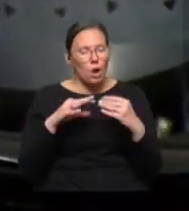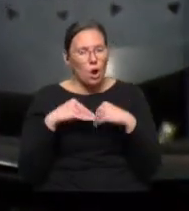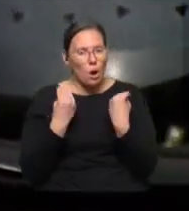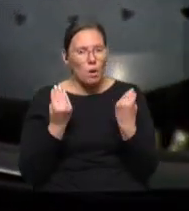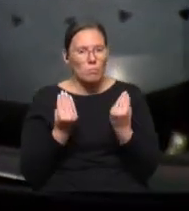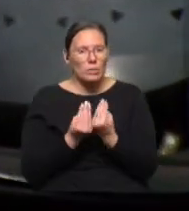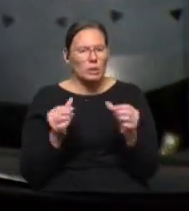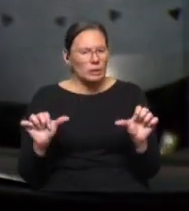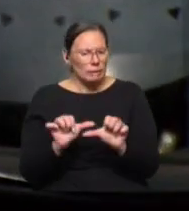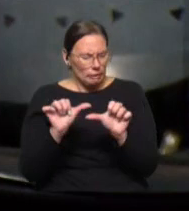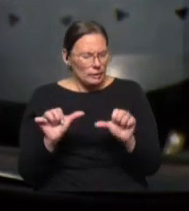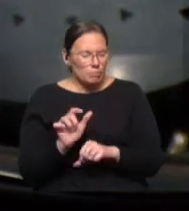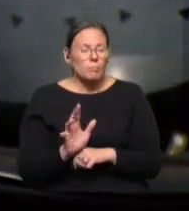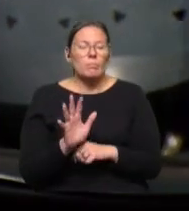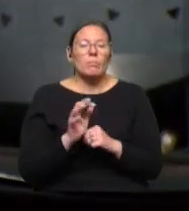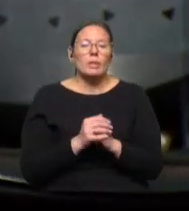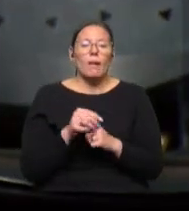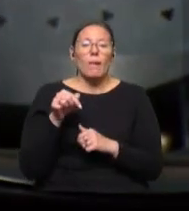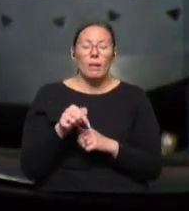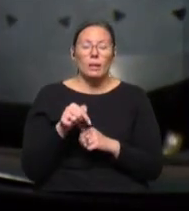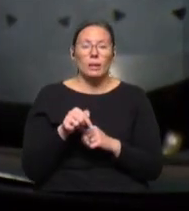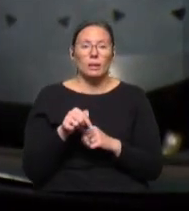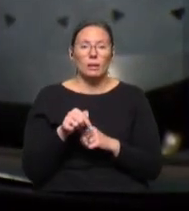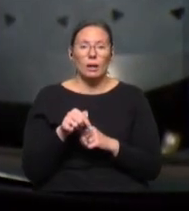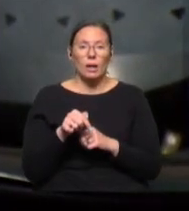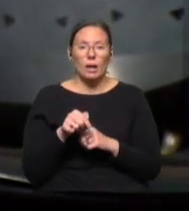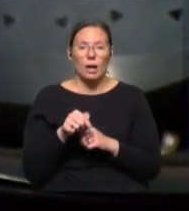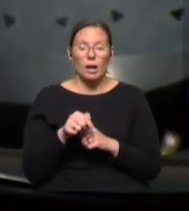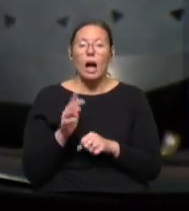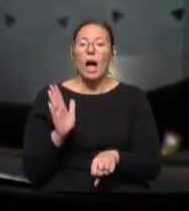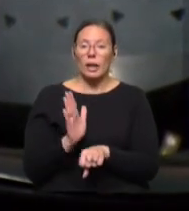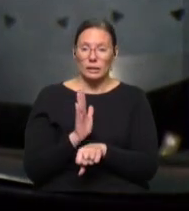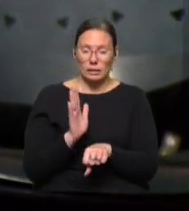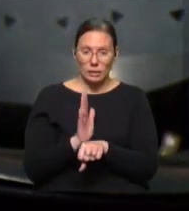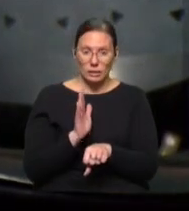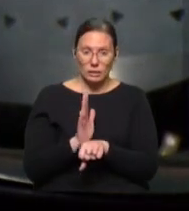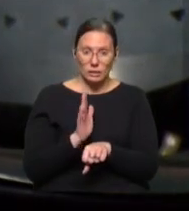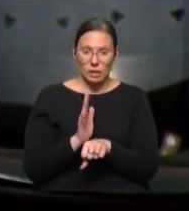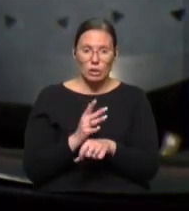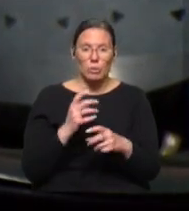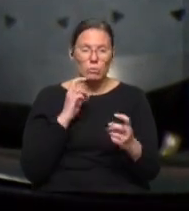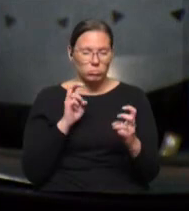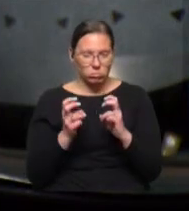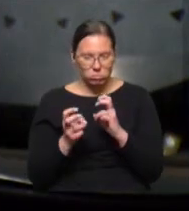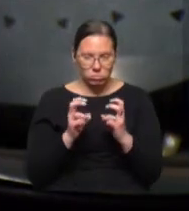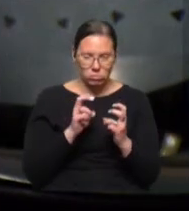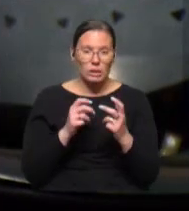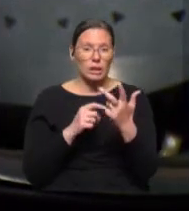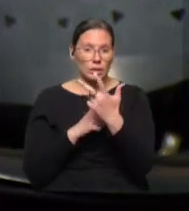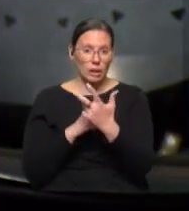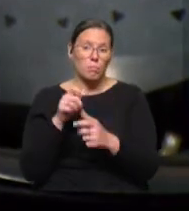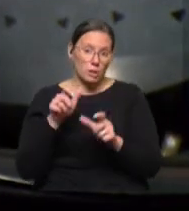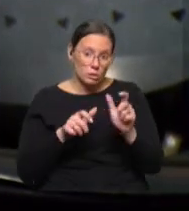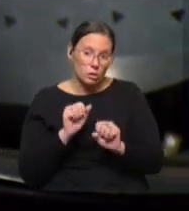abanico de actividades. En este caso puntual, estás encarnando un personaje en un romance de A3. Bueno,